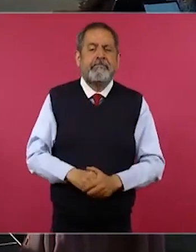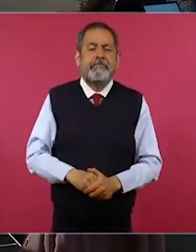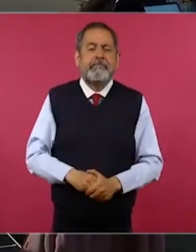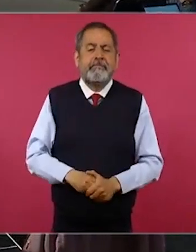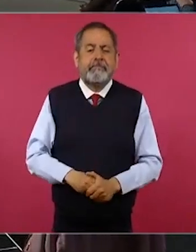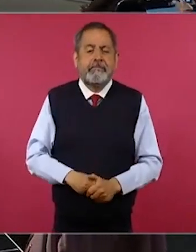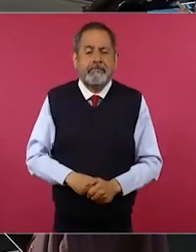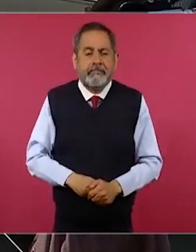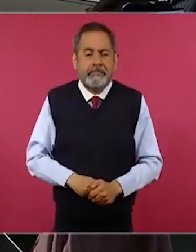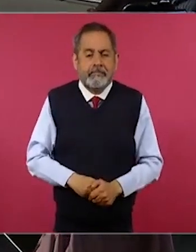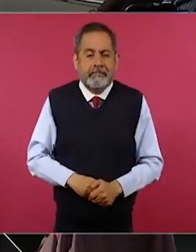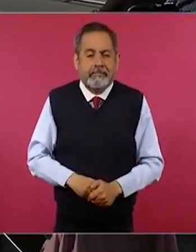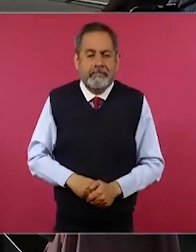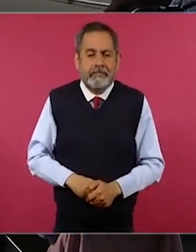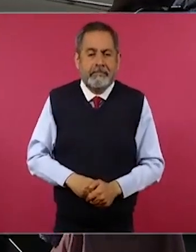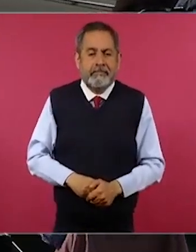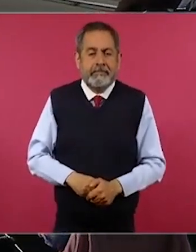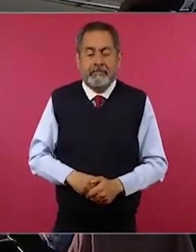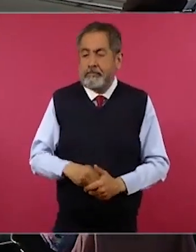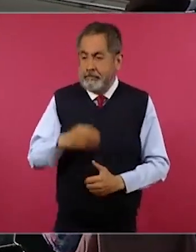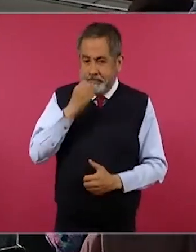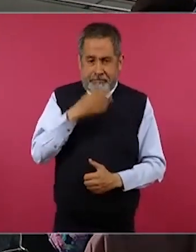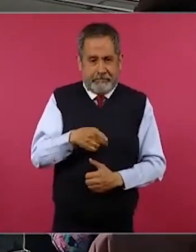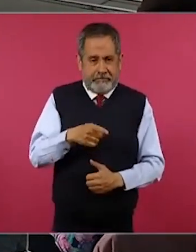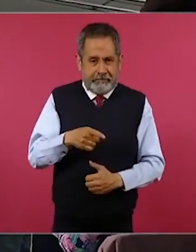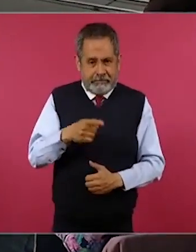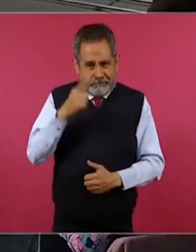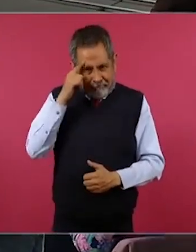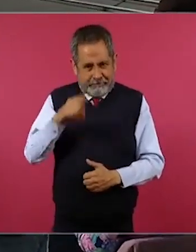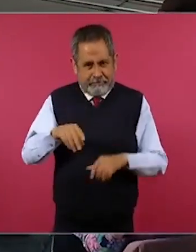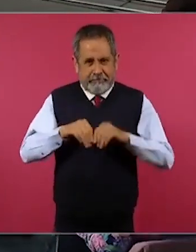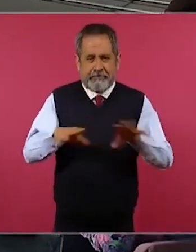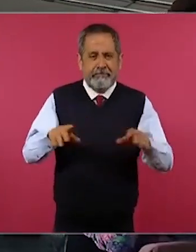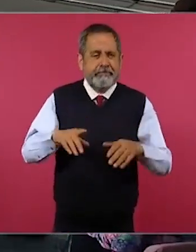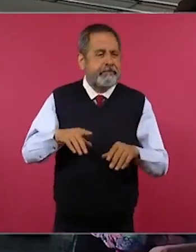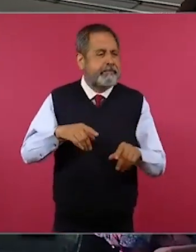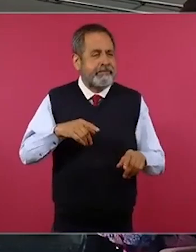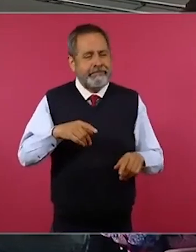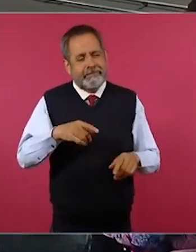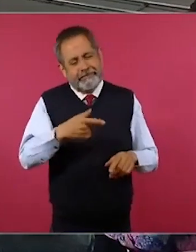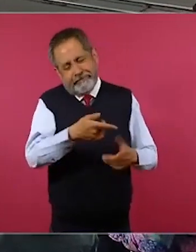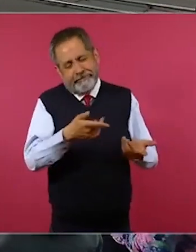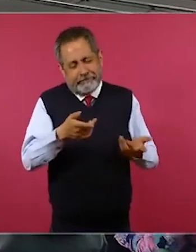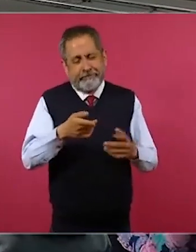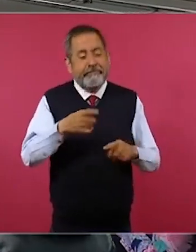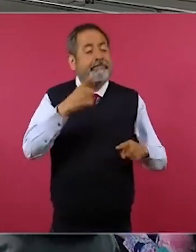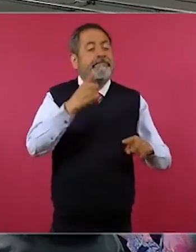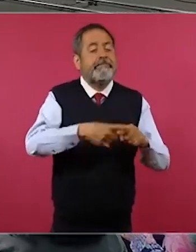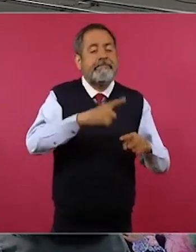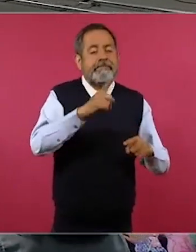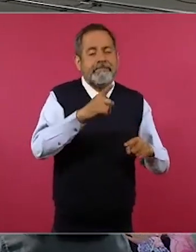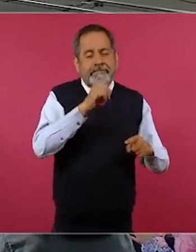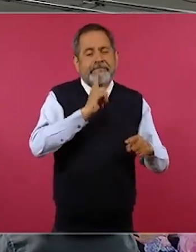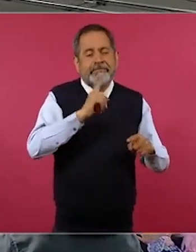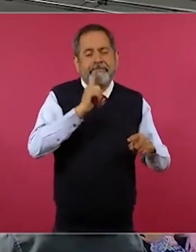mencionarlo, porque este es como el… Era para mañana, para el quién es quién en las mentiras, pero…